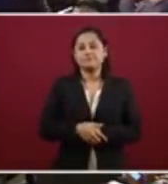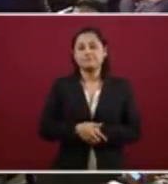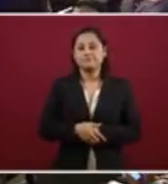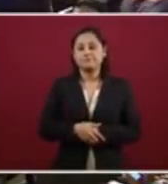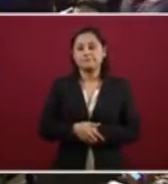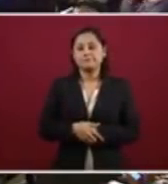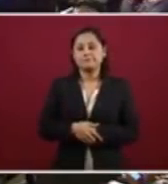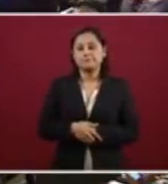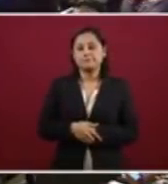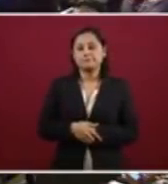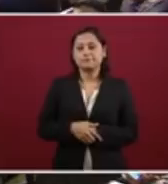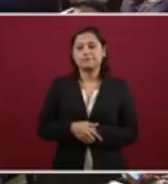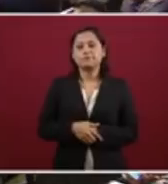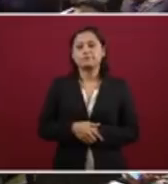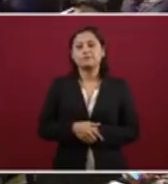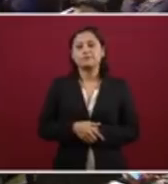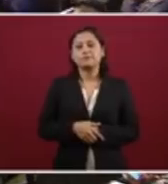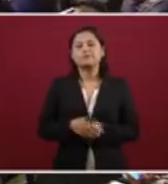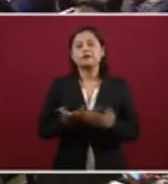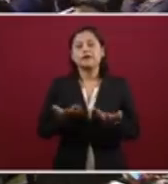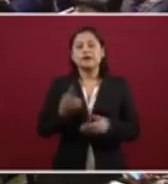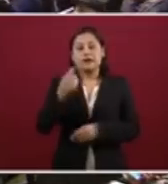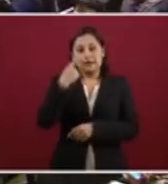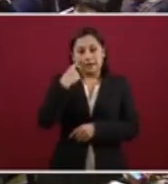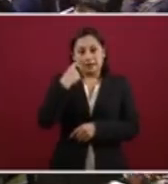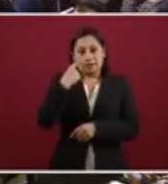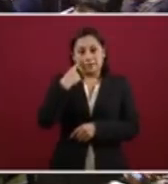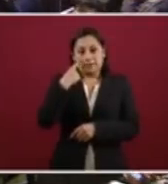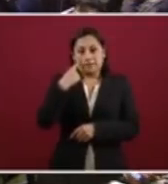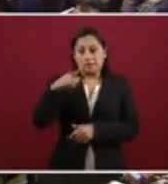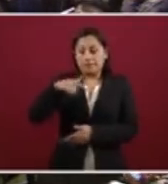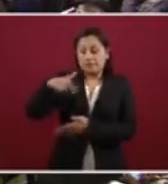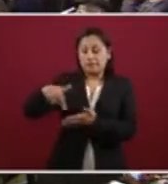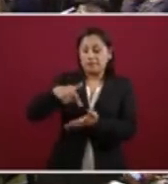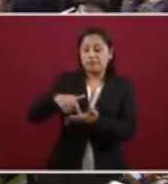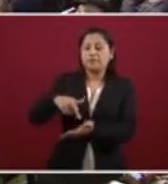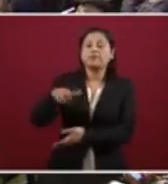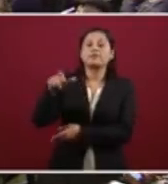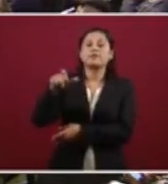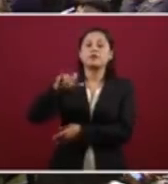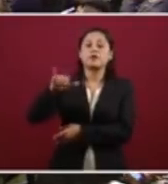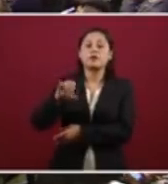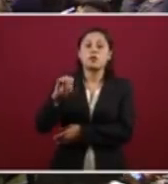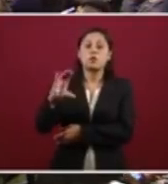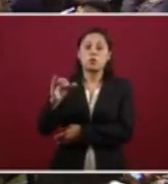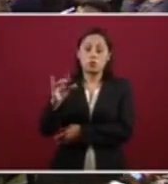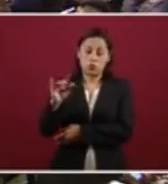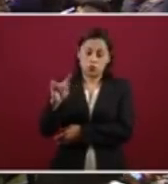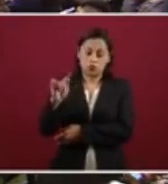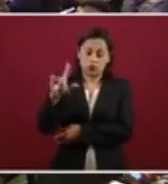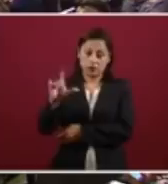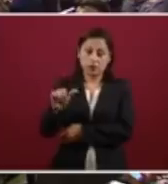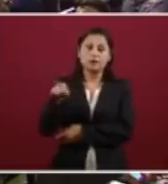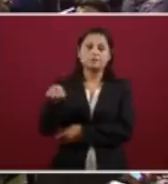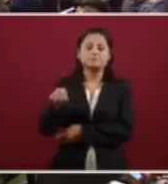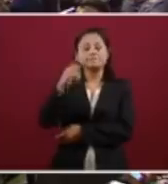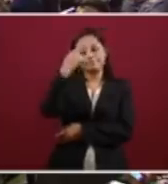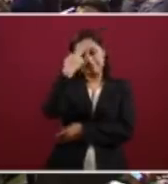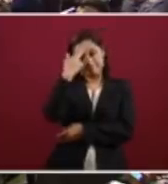Sí, bueno, sobre lo primero, en el caso de Jojutla, efectivamente